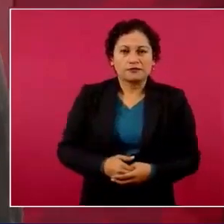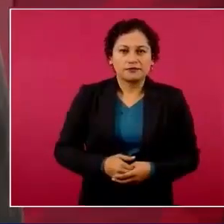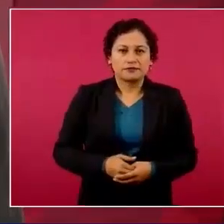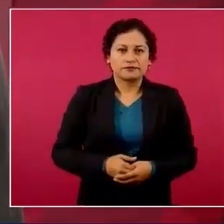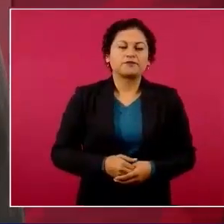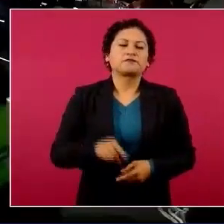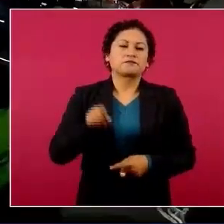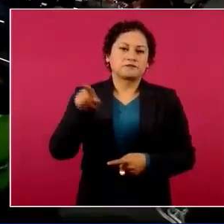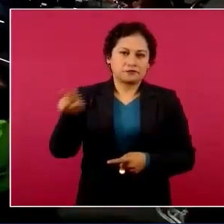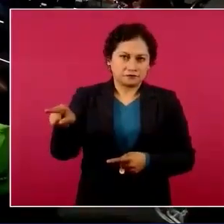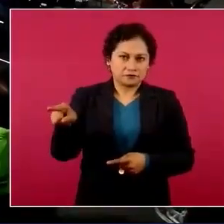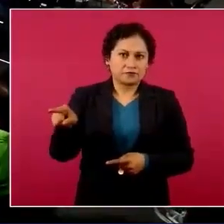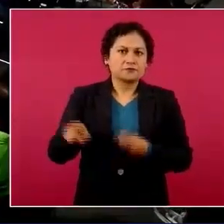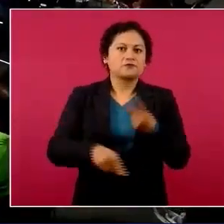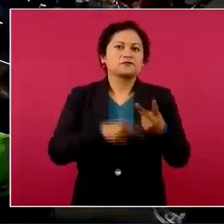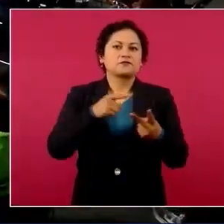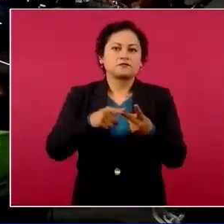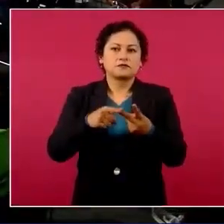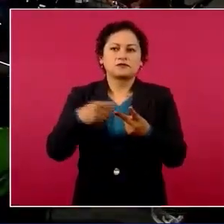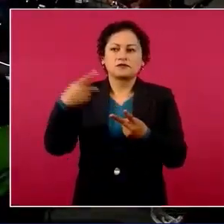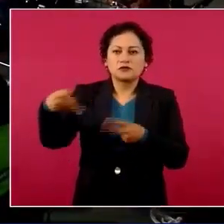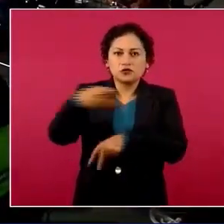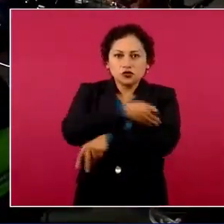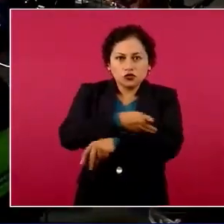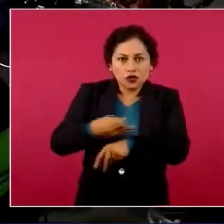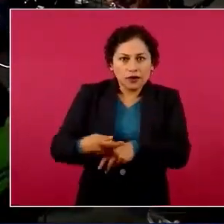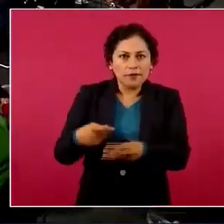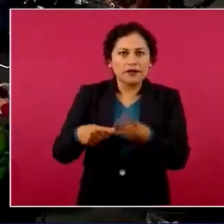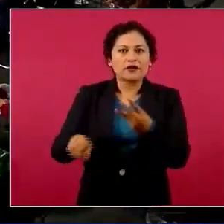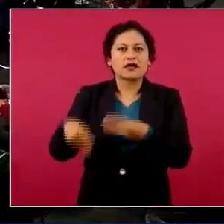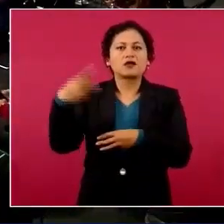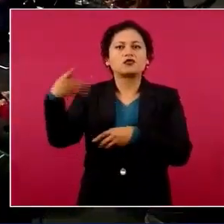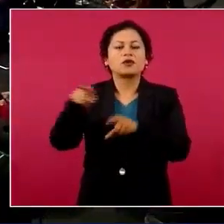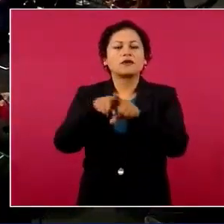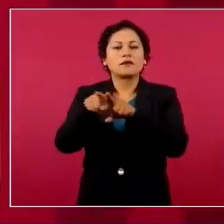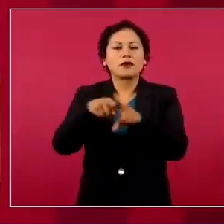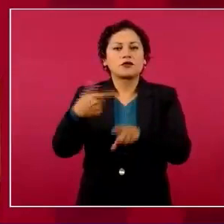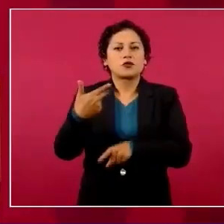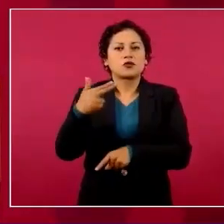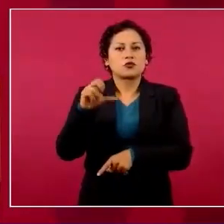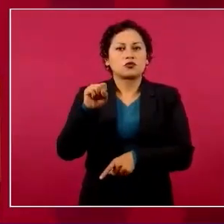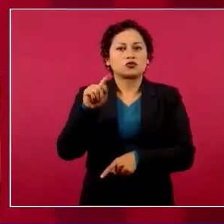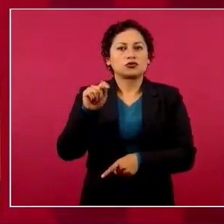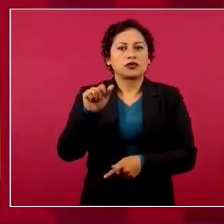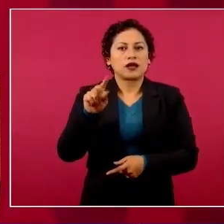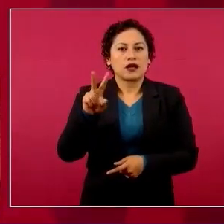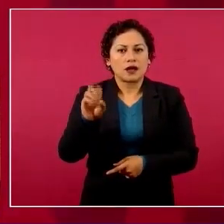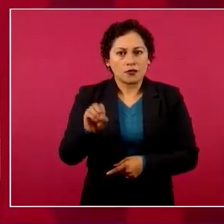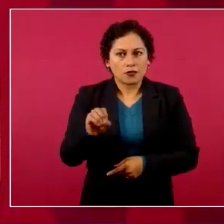A él, a toda su familia, a su hermano Gustavo.